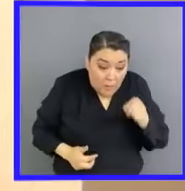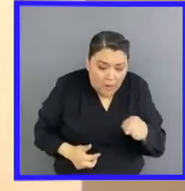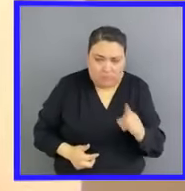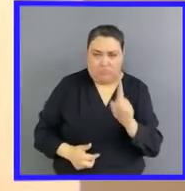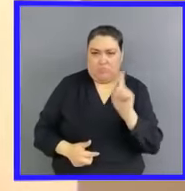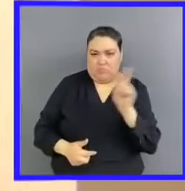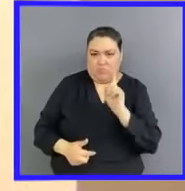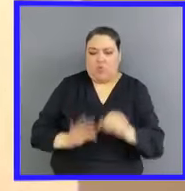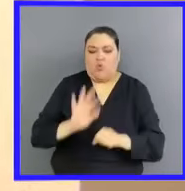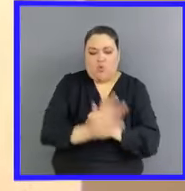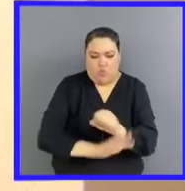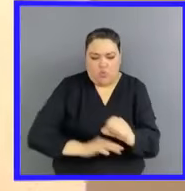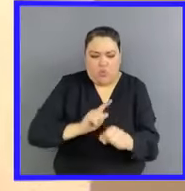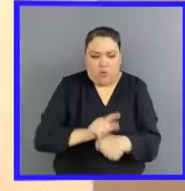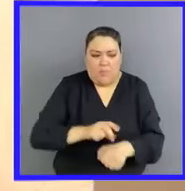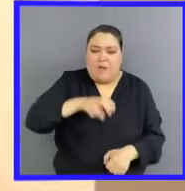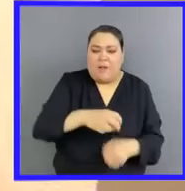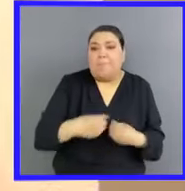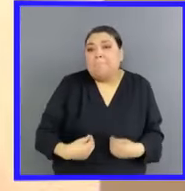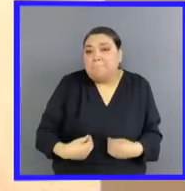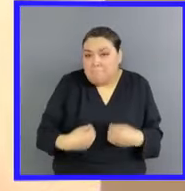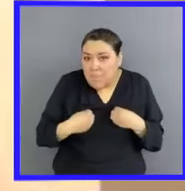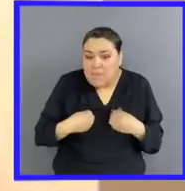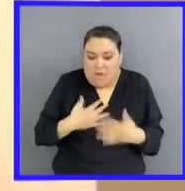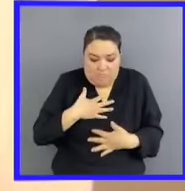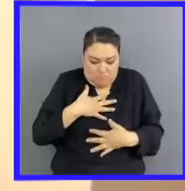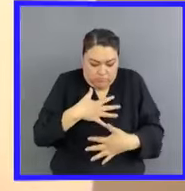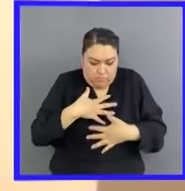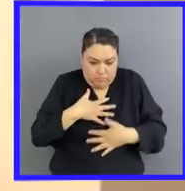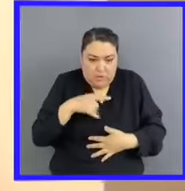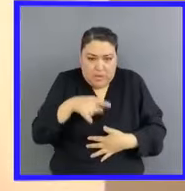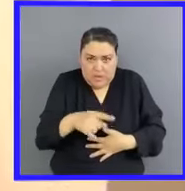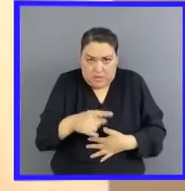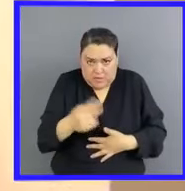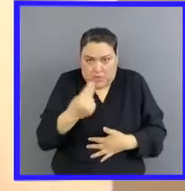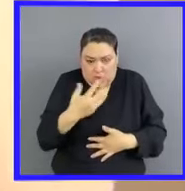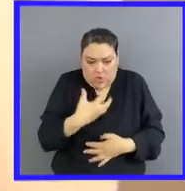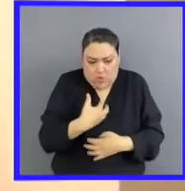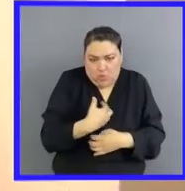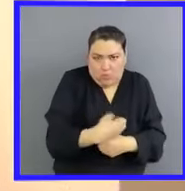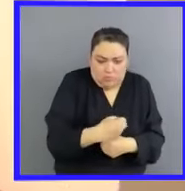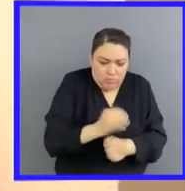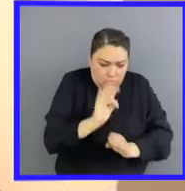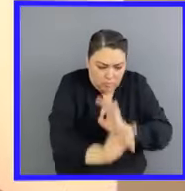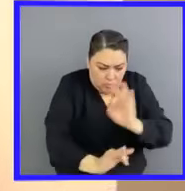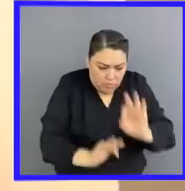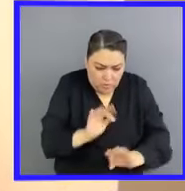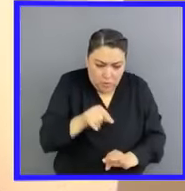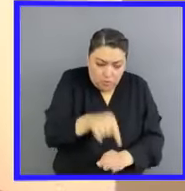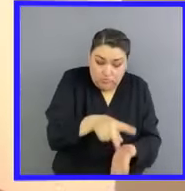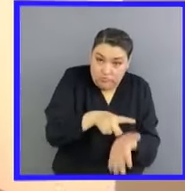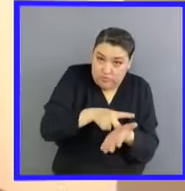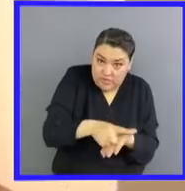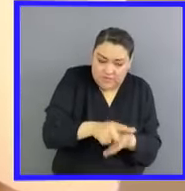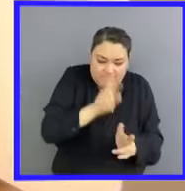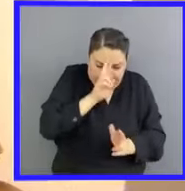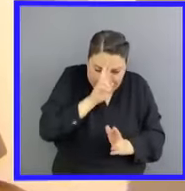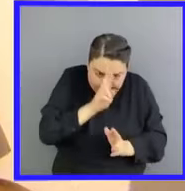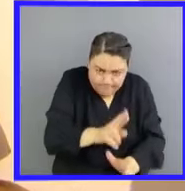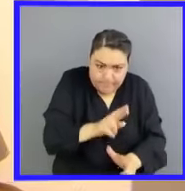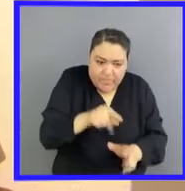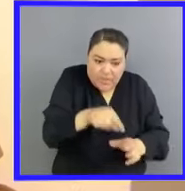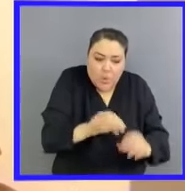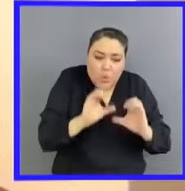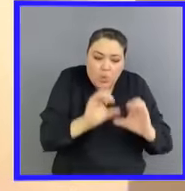que son seres vivos que pues dependen de nosotros y darles derechos es respetarlos y garantizar que